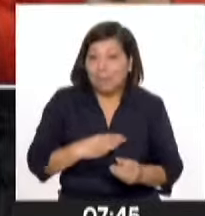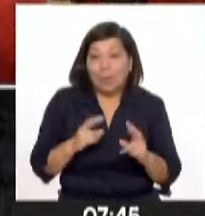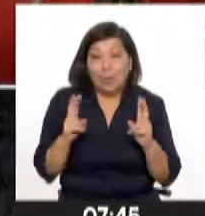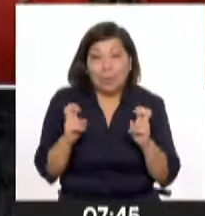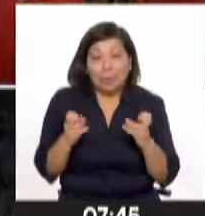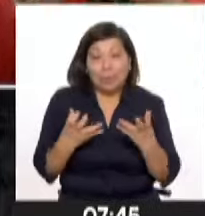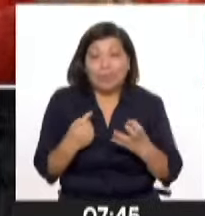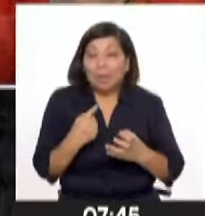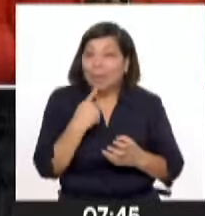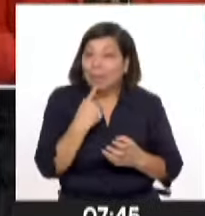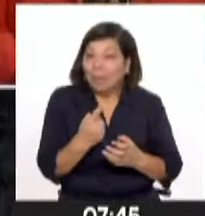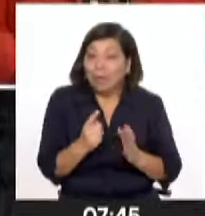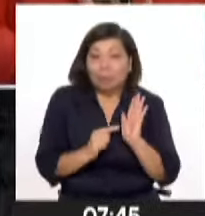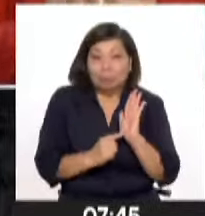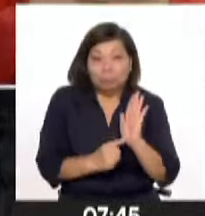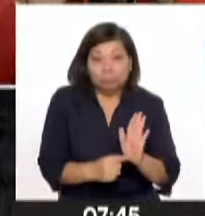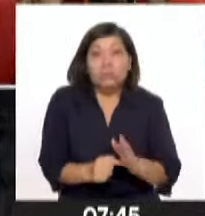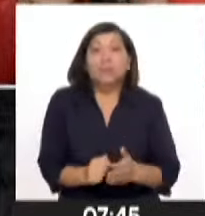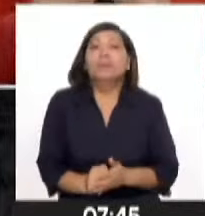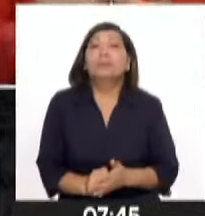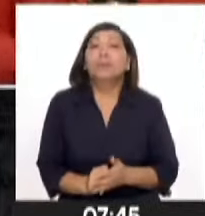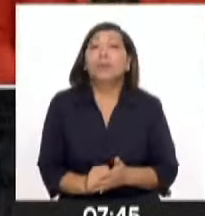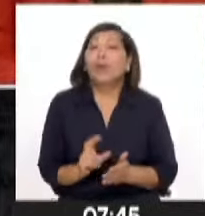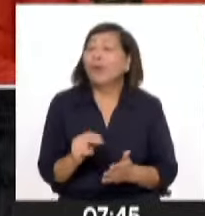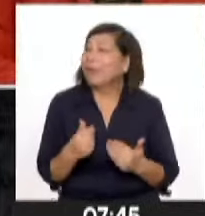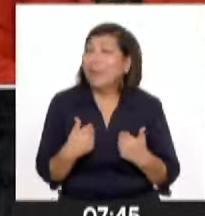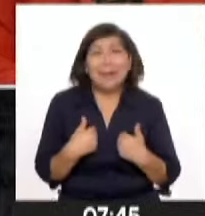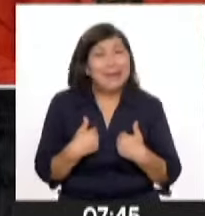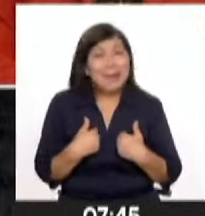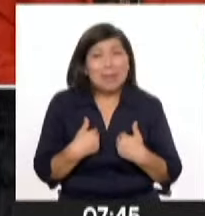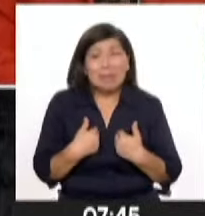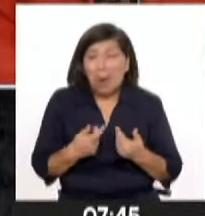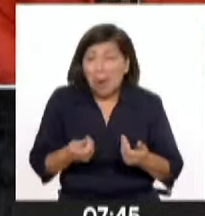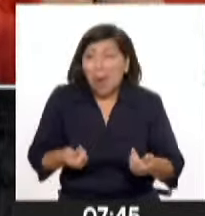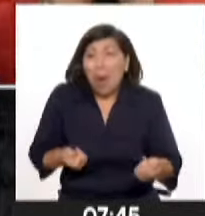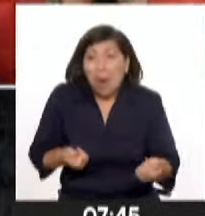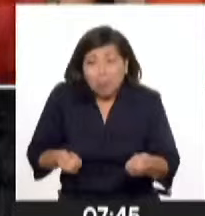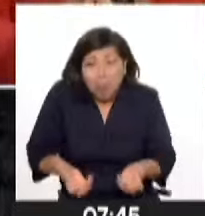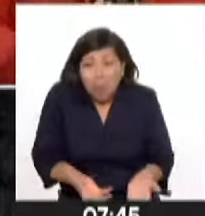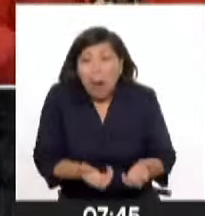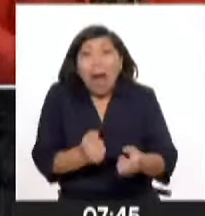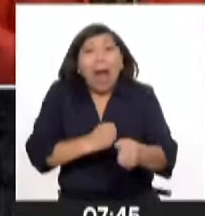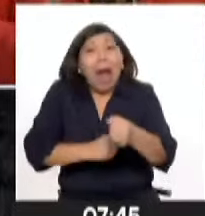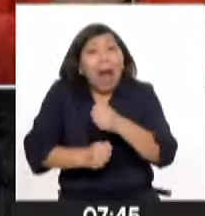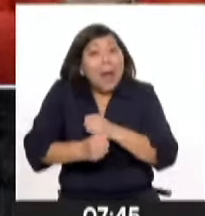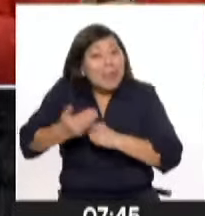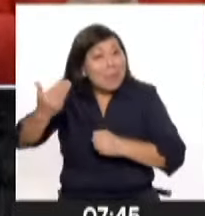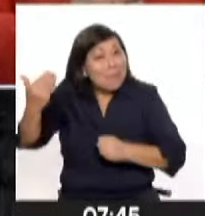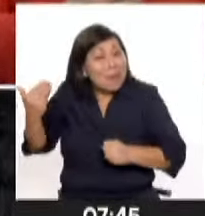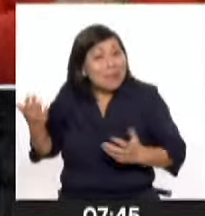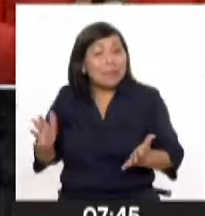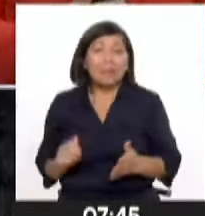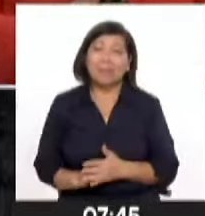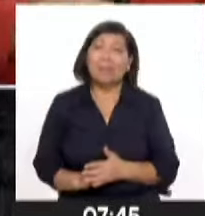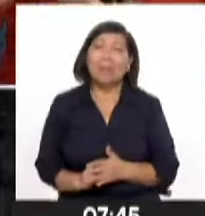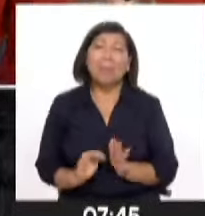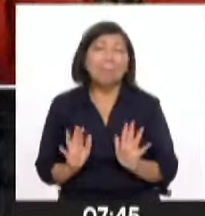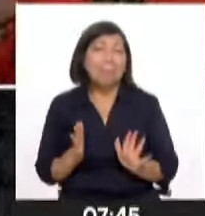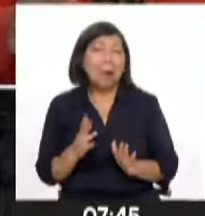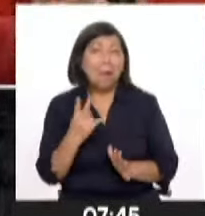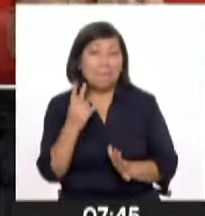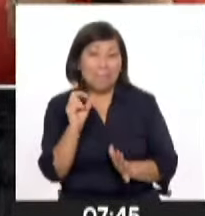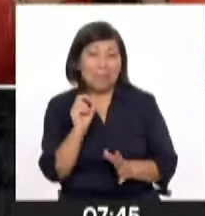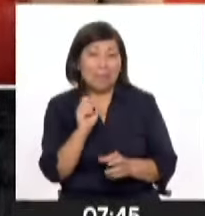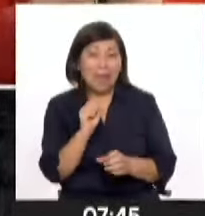tema que quiero dar a conocer a la población. Nosotros no tenemos maquinaria. Años anteriores, te estoy hablando de hace unos